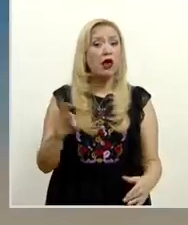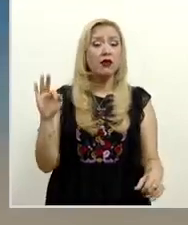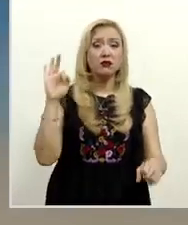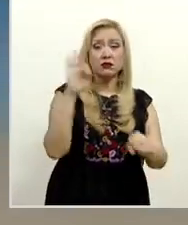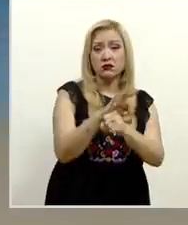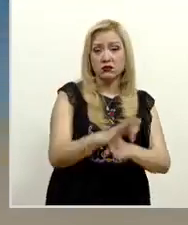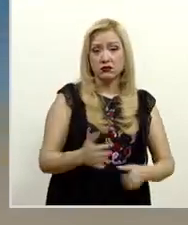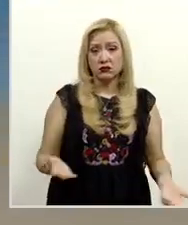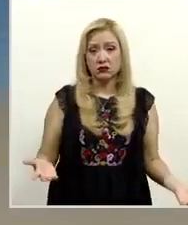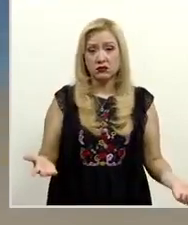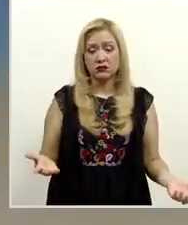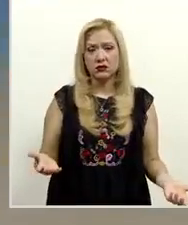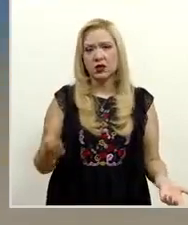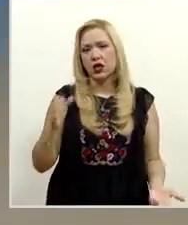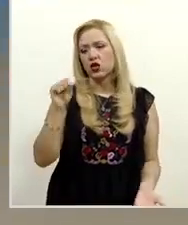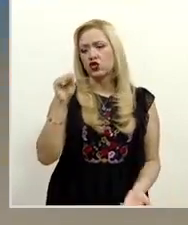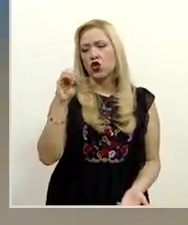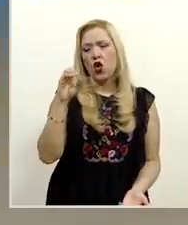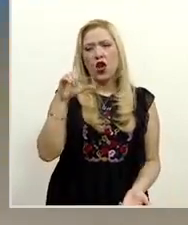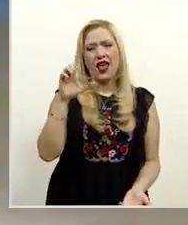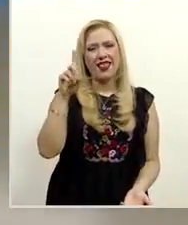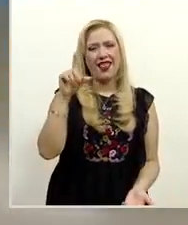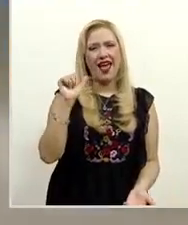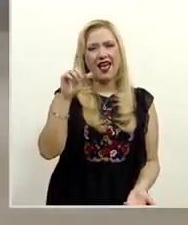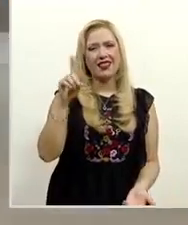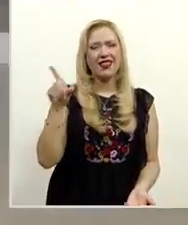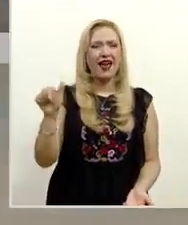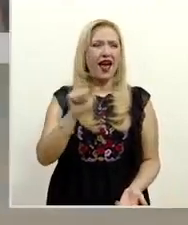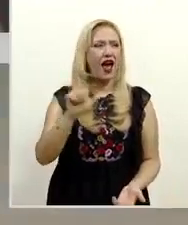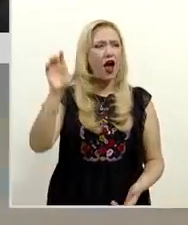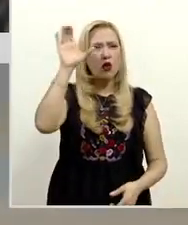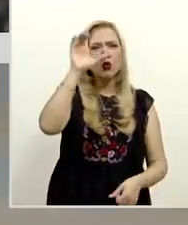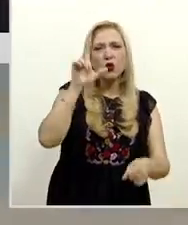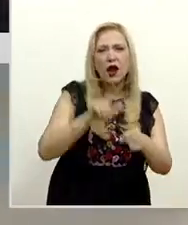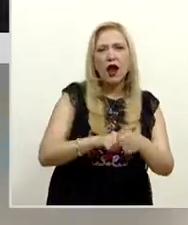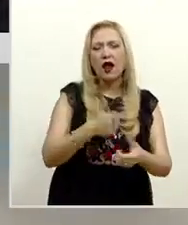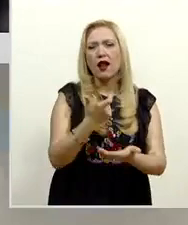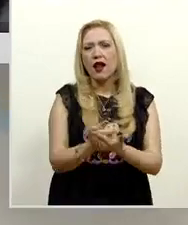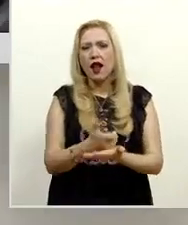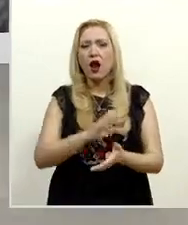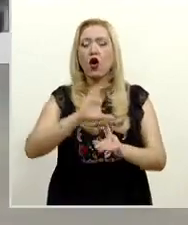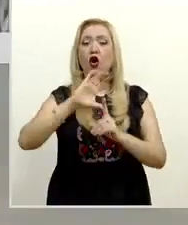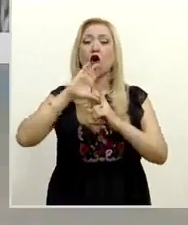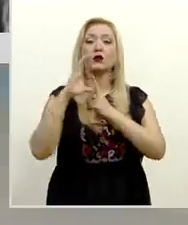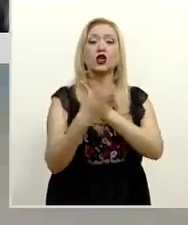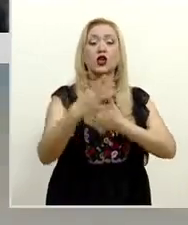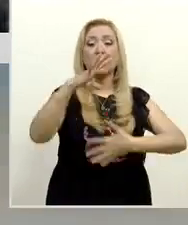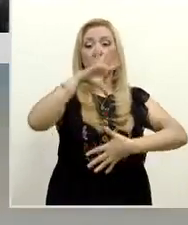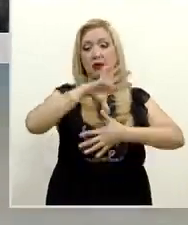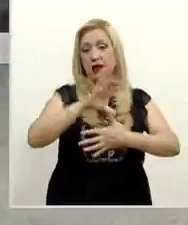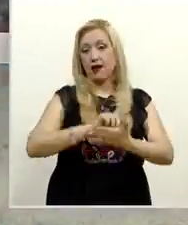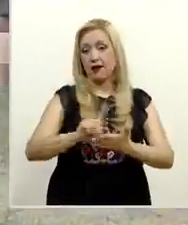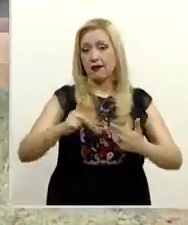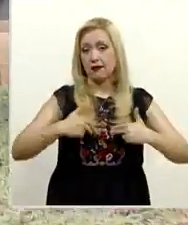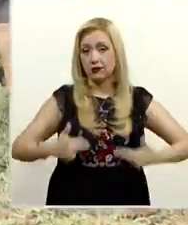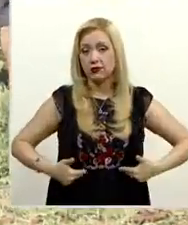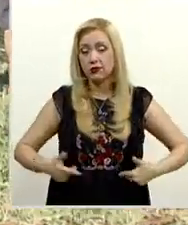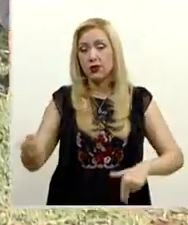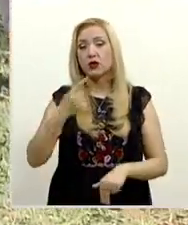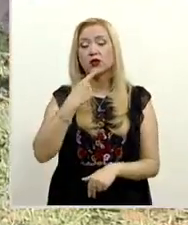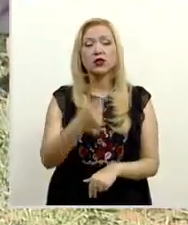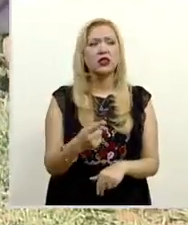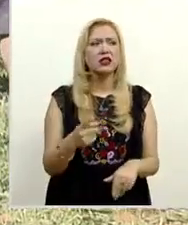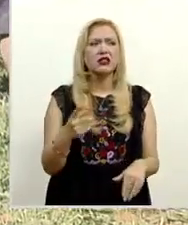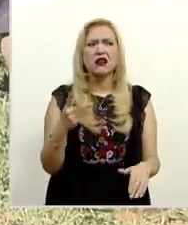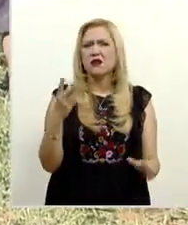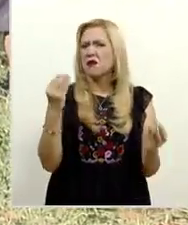soledad garcía muñoz relatora sobre derechos económicos sociales culturales y ambientales de la comisión interamericana de derechos humanos advirtió que es creciente